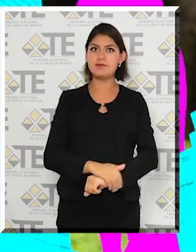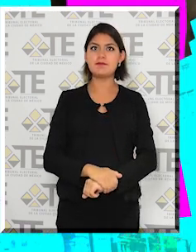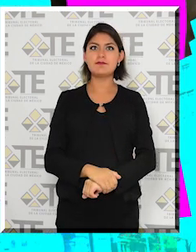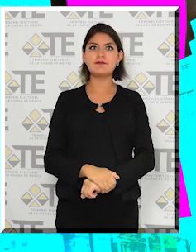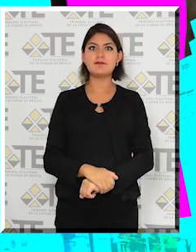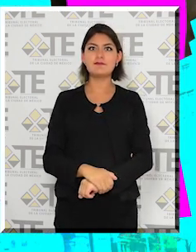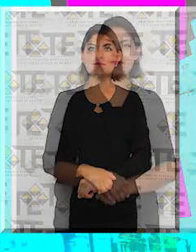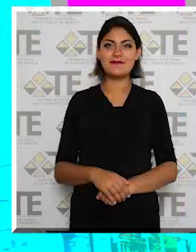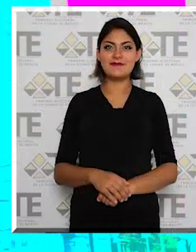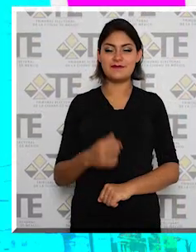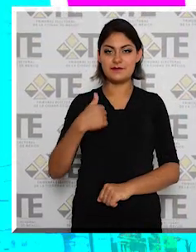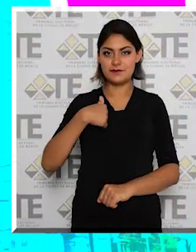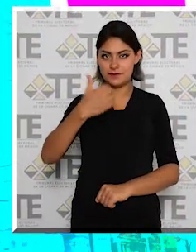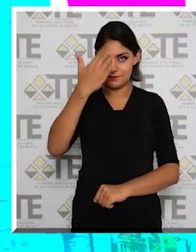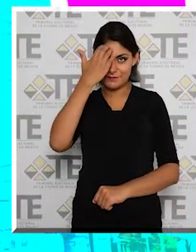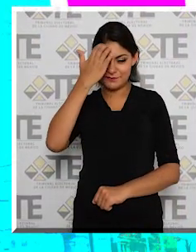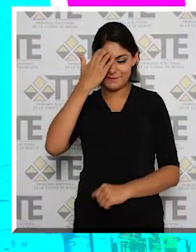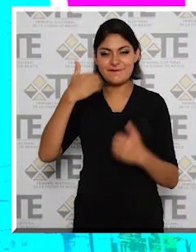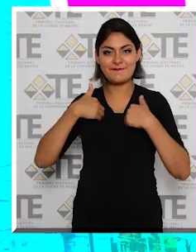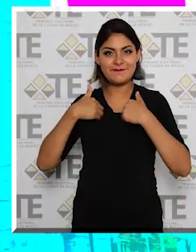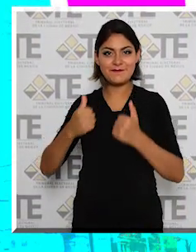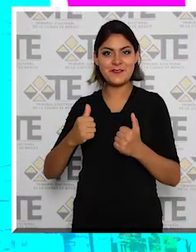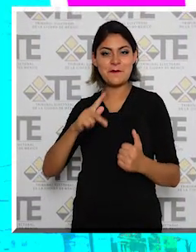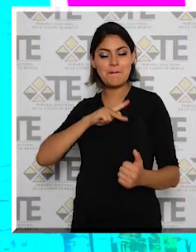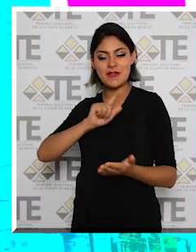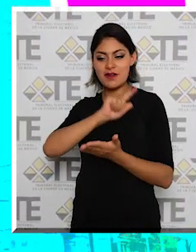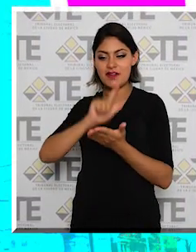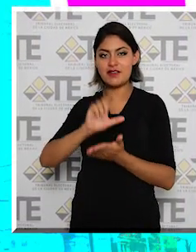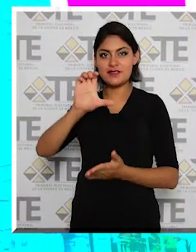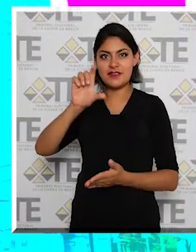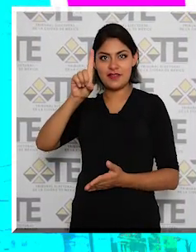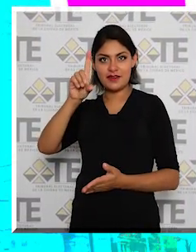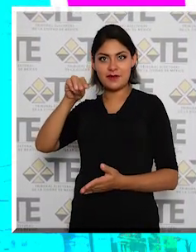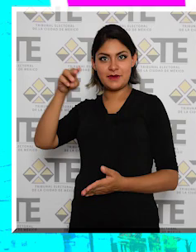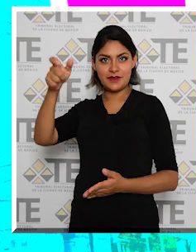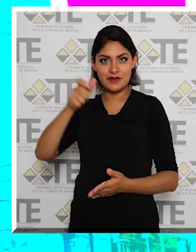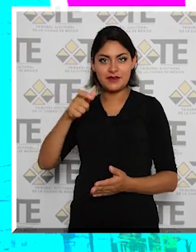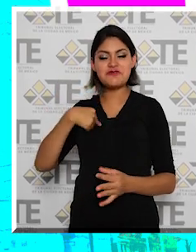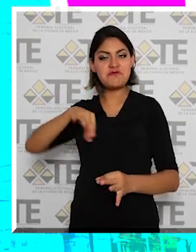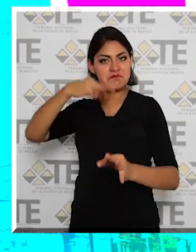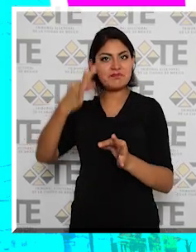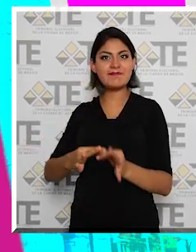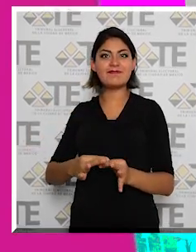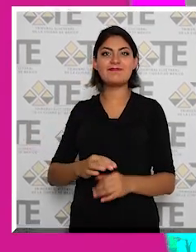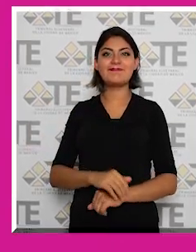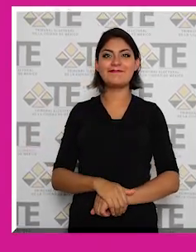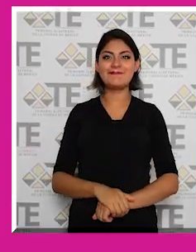reelegirse. Yo conozco, entiendo y vivo mi ley CDMX.